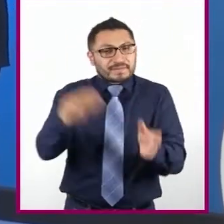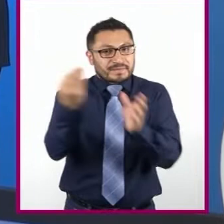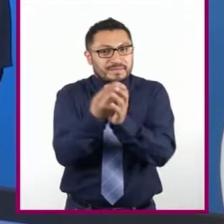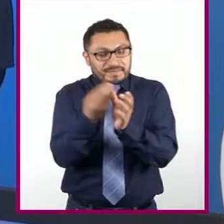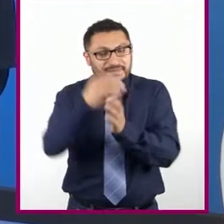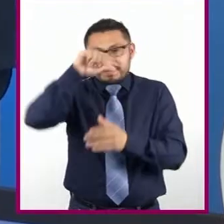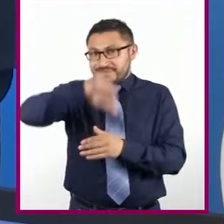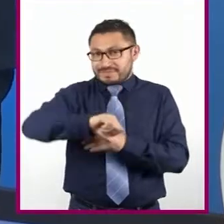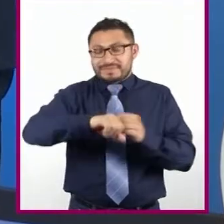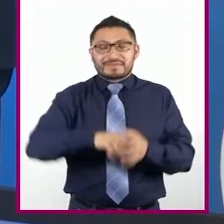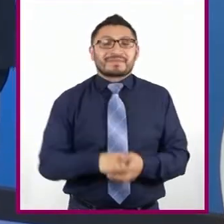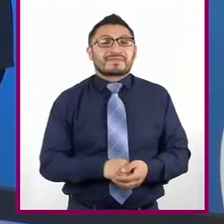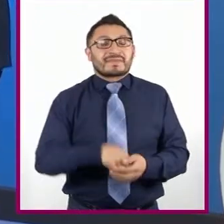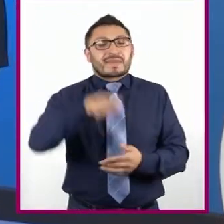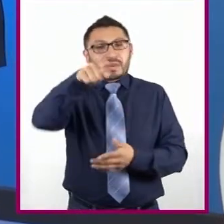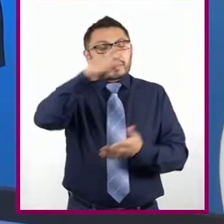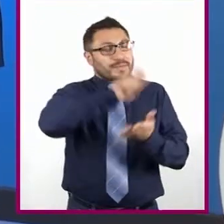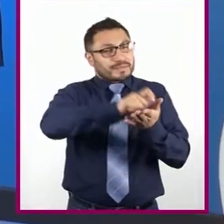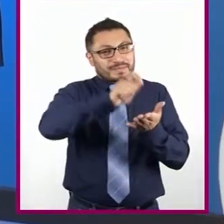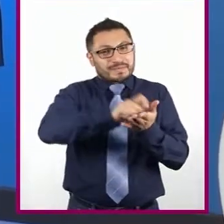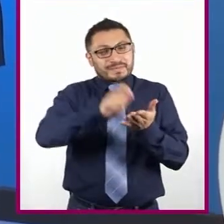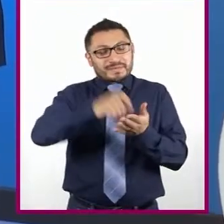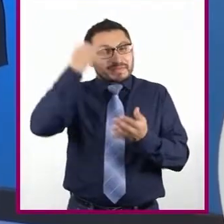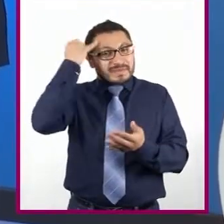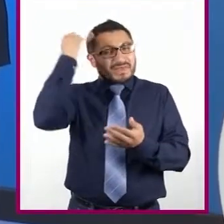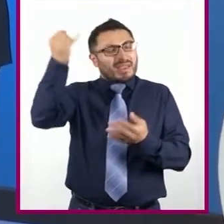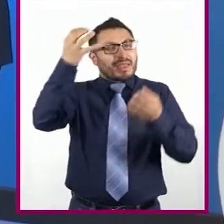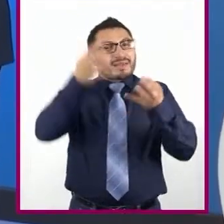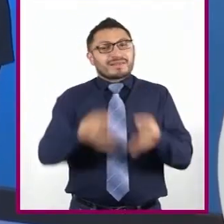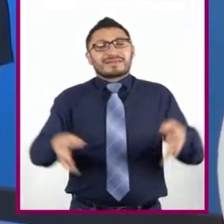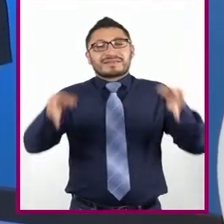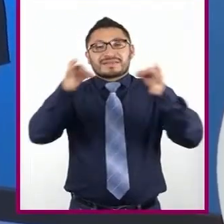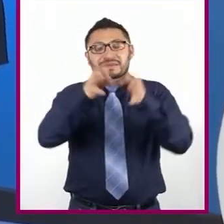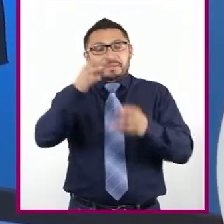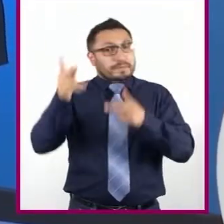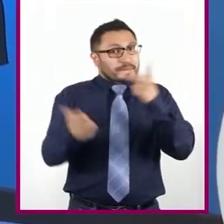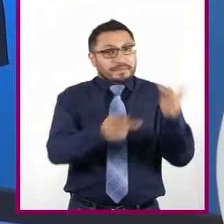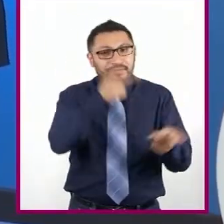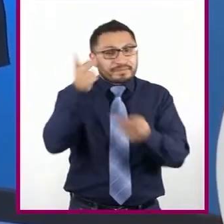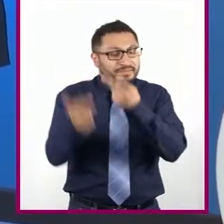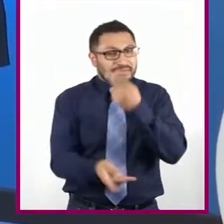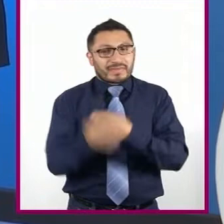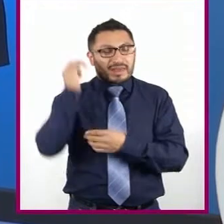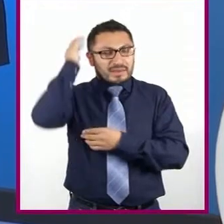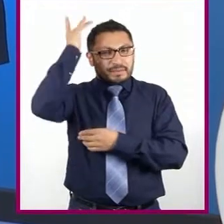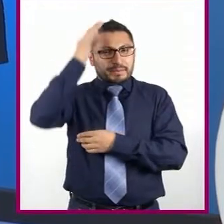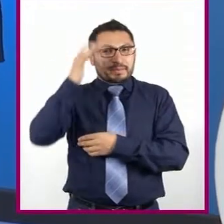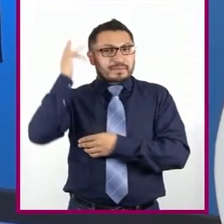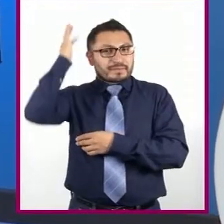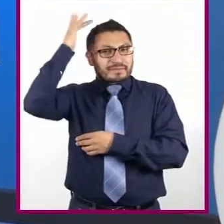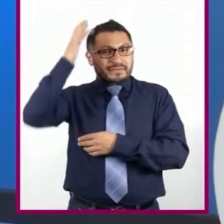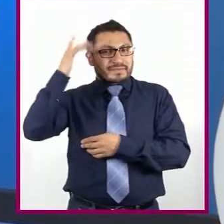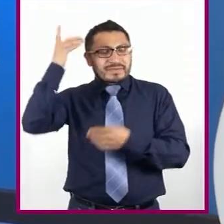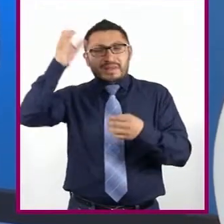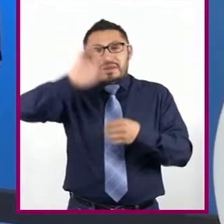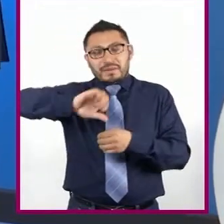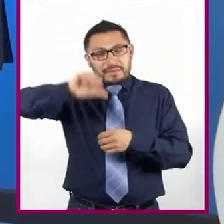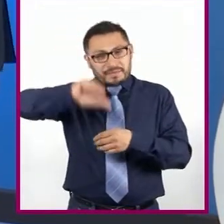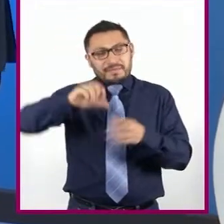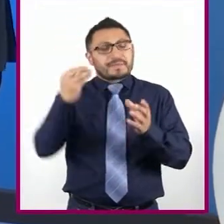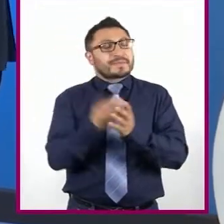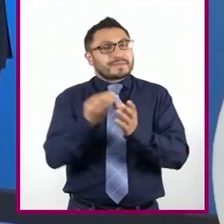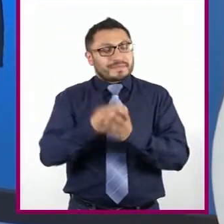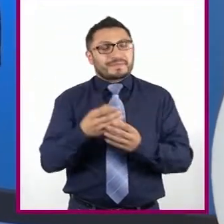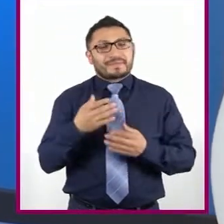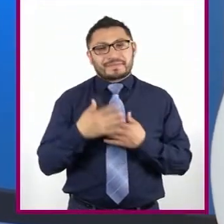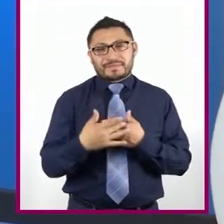la sesión. Lleven un registro de las ideas principales, las preguntas y las reflexiones que surjan durante el desarrollo de